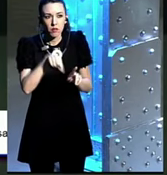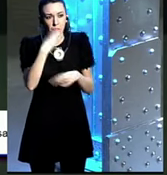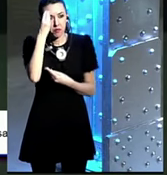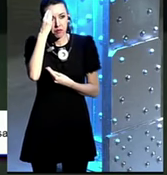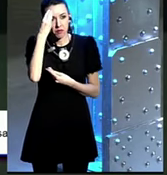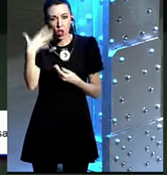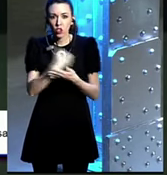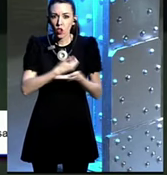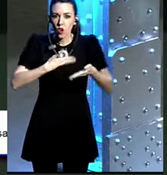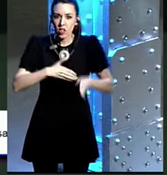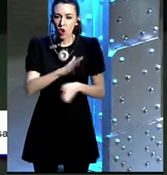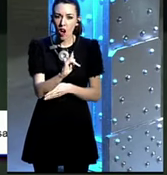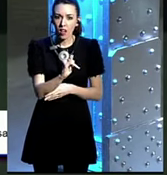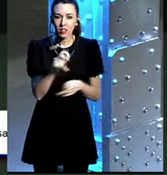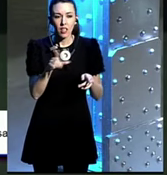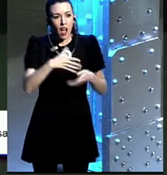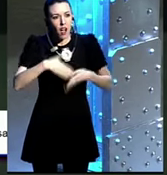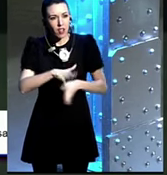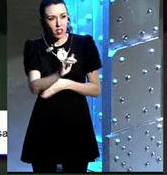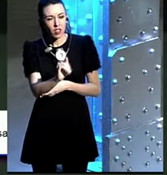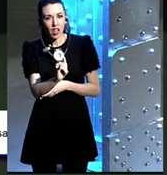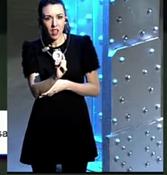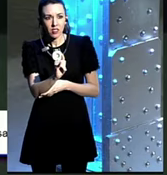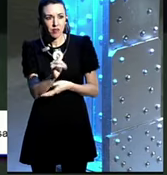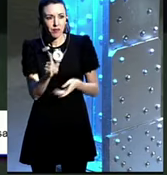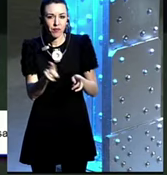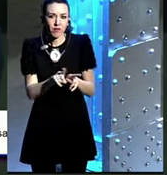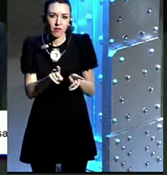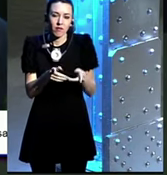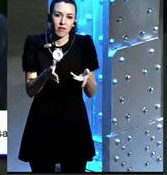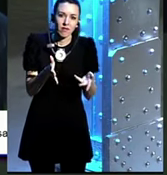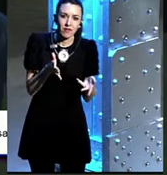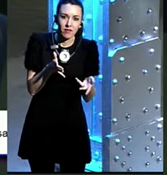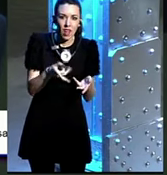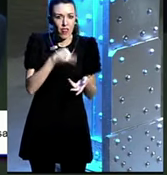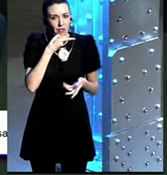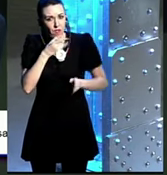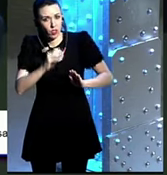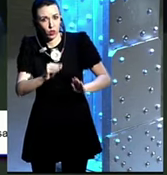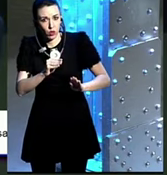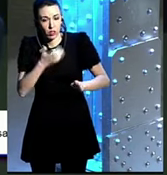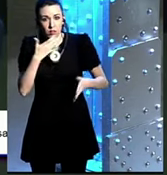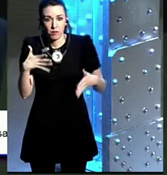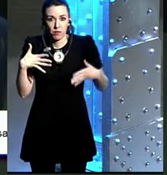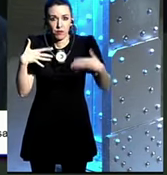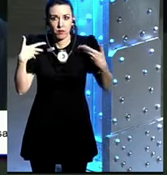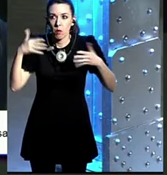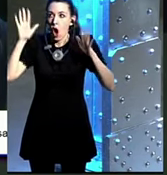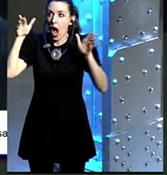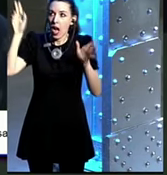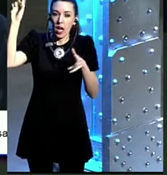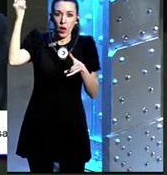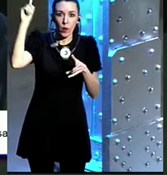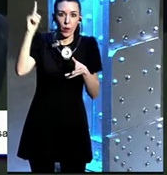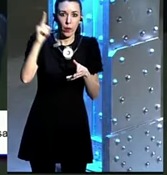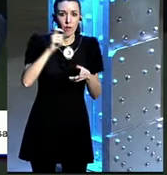que todos los que tenemos hijos que tienen, bueno, pues sus defectos, y si de repente un ángel glorioso bajara por